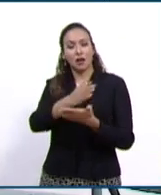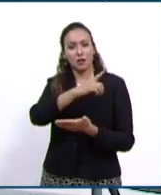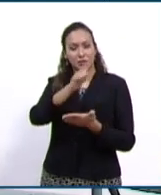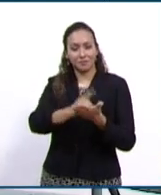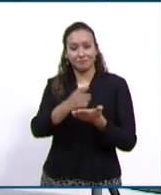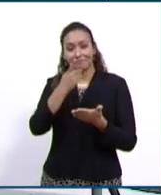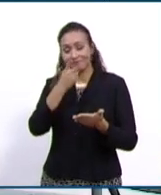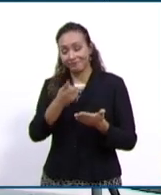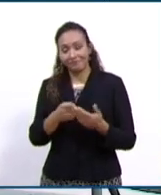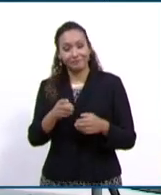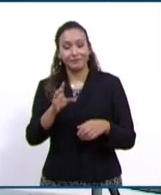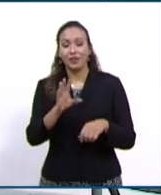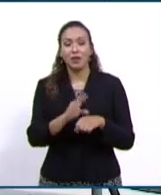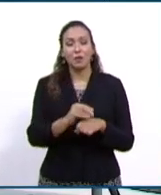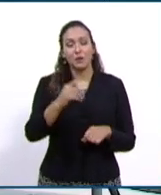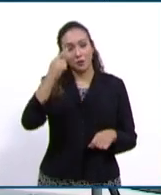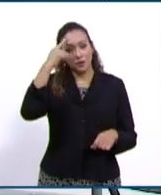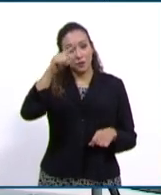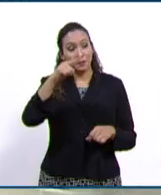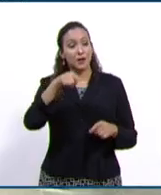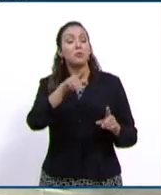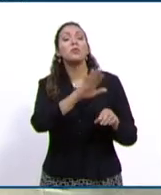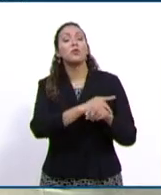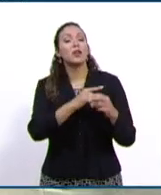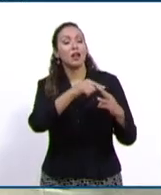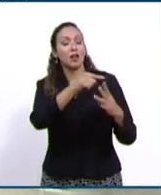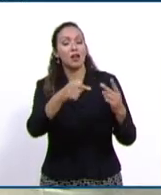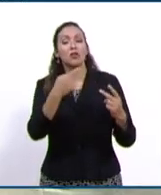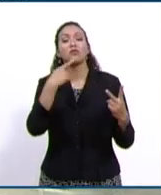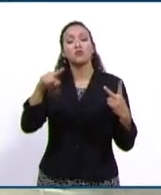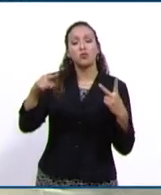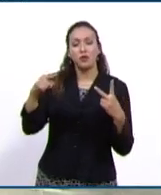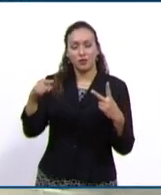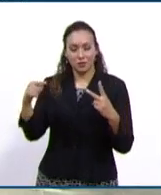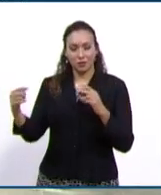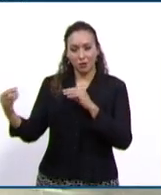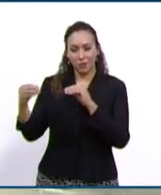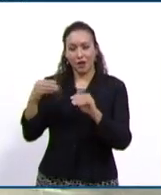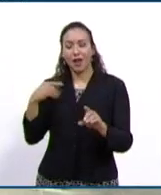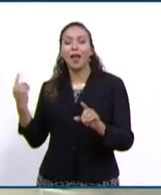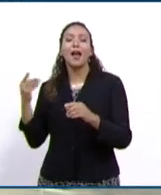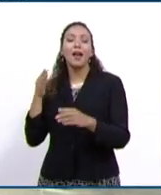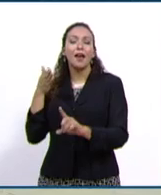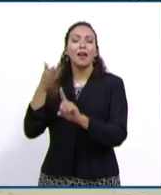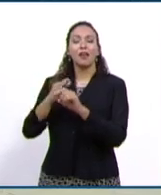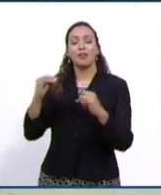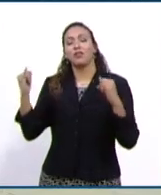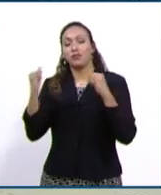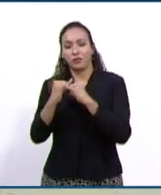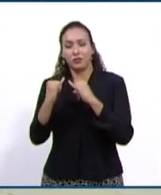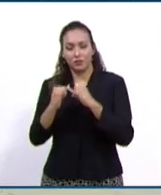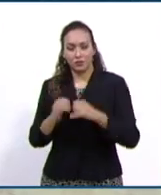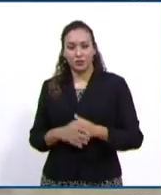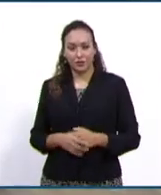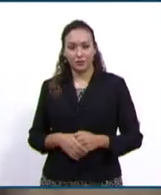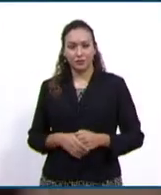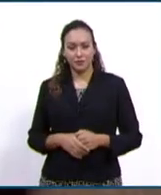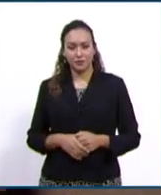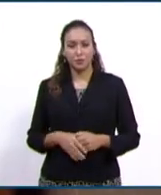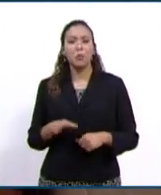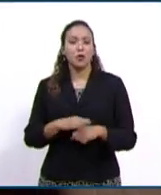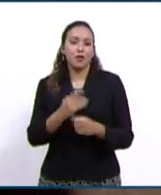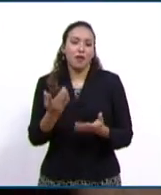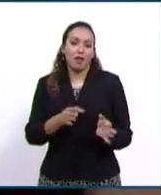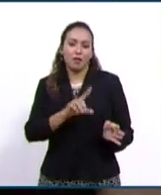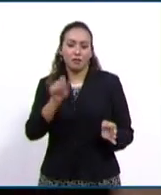procede conceder la suspensión del acto reclamado si el juicio de amparo indirecto se promueve después de hacer entrega de la magistratura. Por